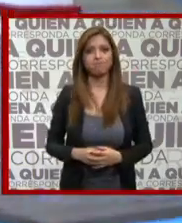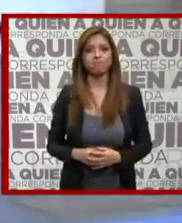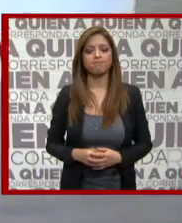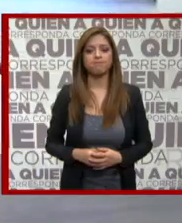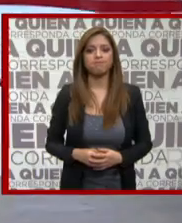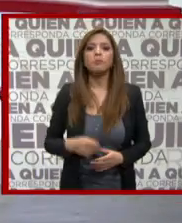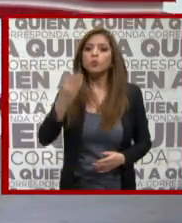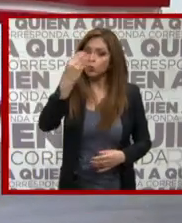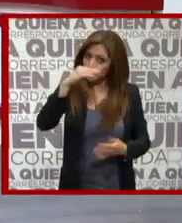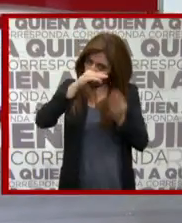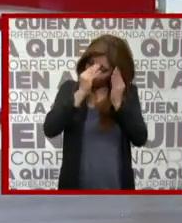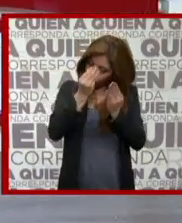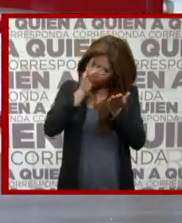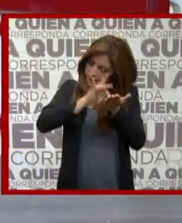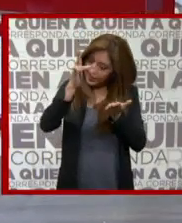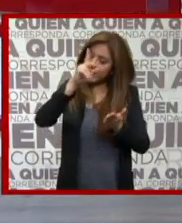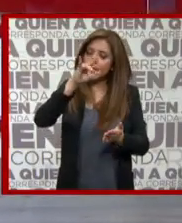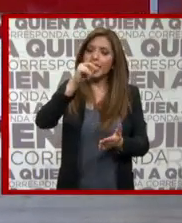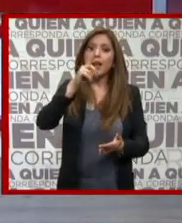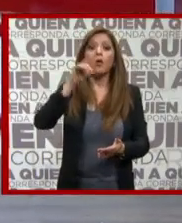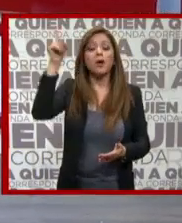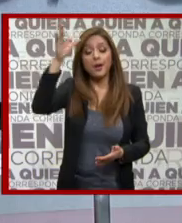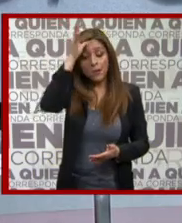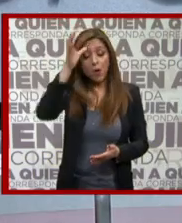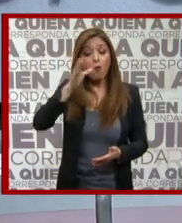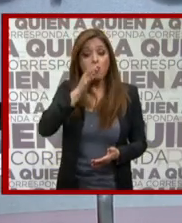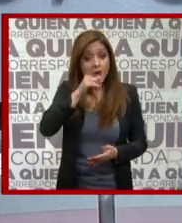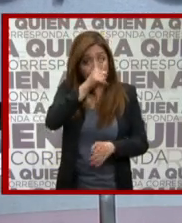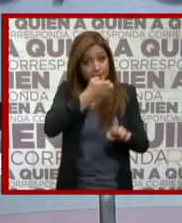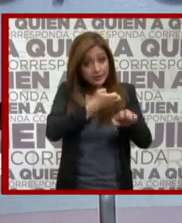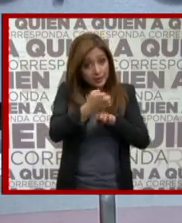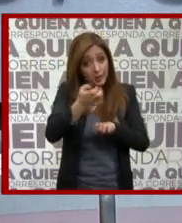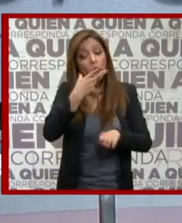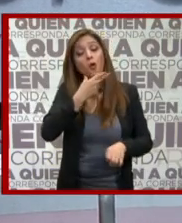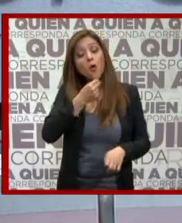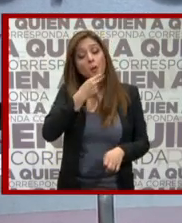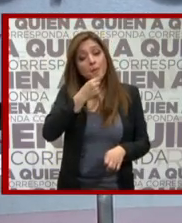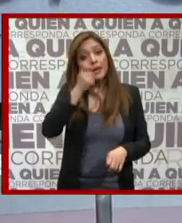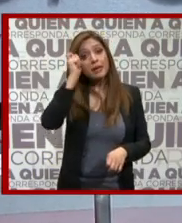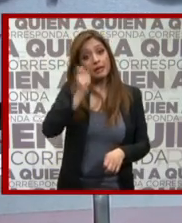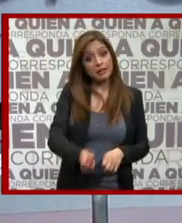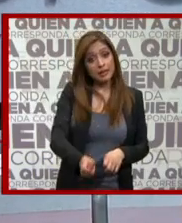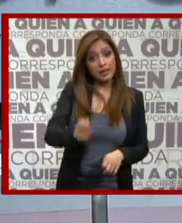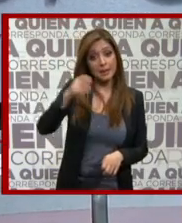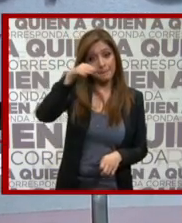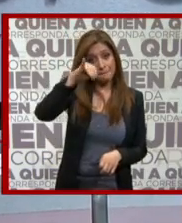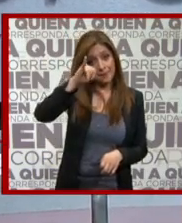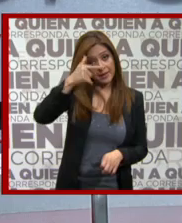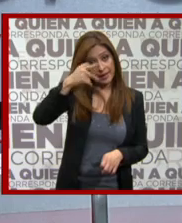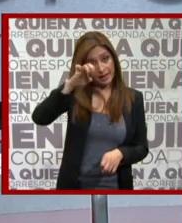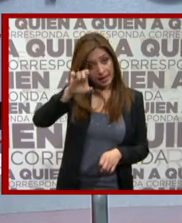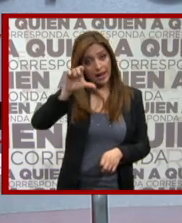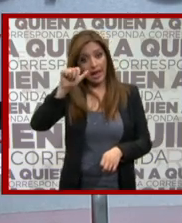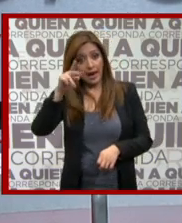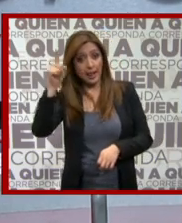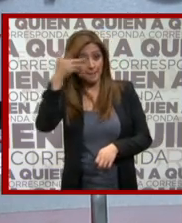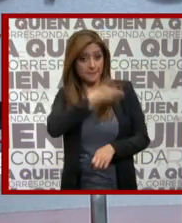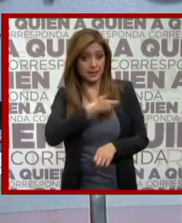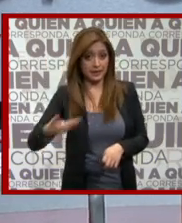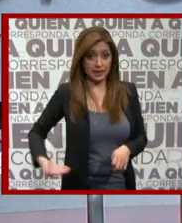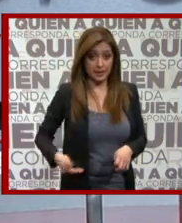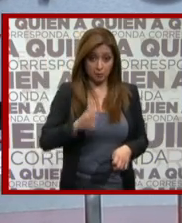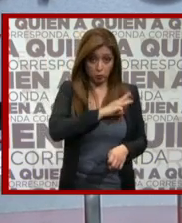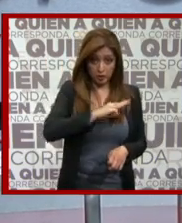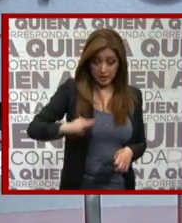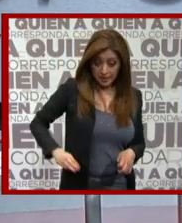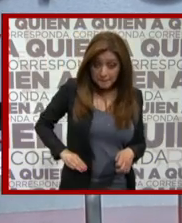Gracias, Ricardo Gaitán, desde Torreón, Coahuila. Miguel Ángel Riquelme Solís, presidente municipal de Torreón. Si esto fuera un caso que está afectando nada